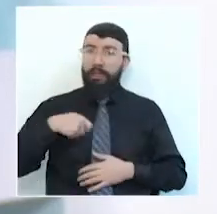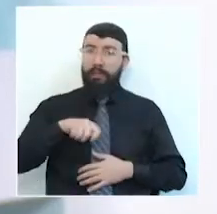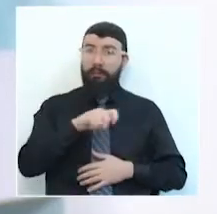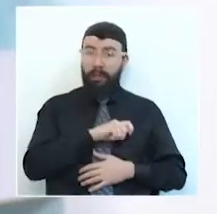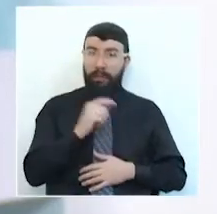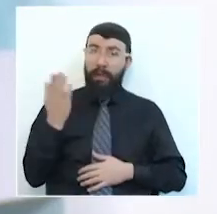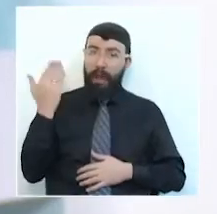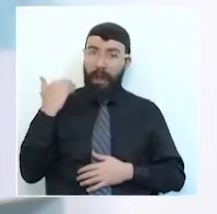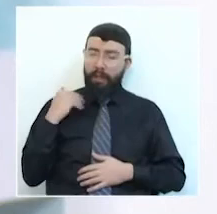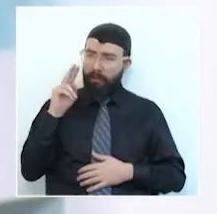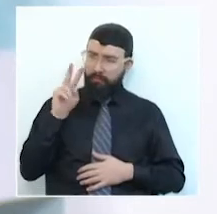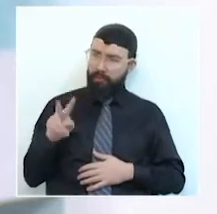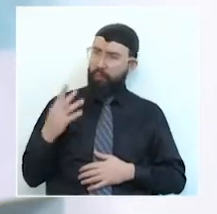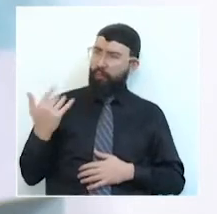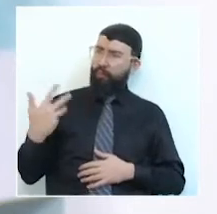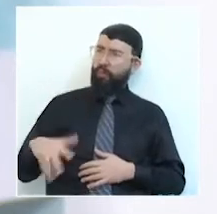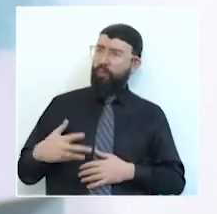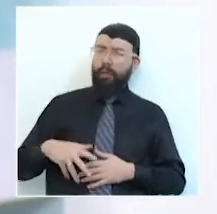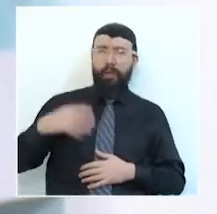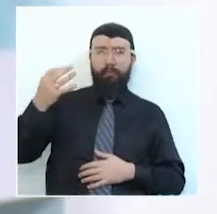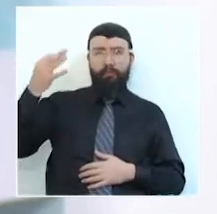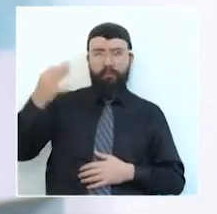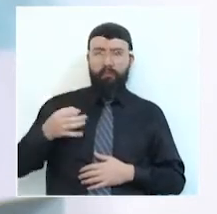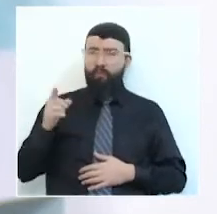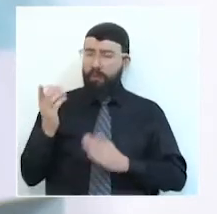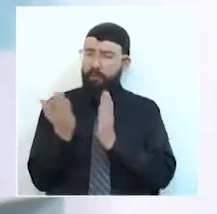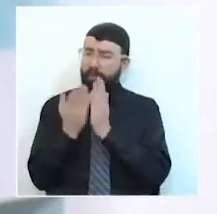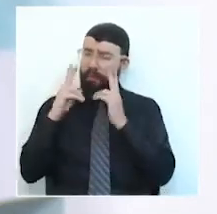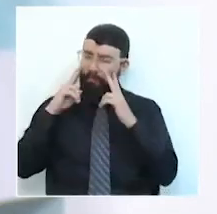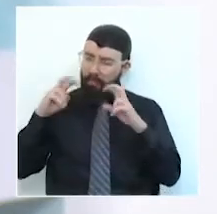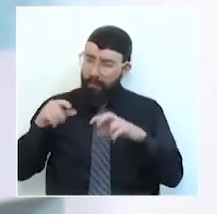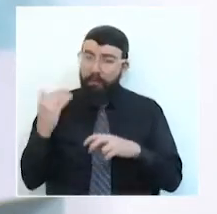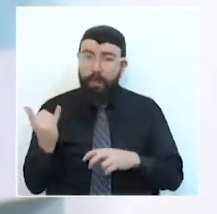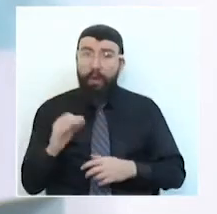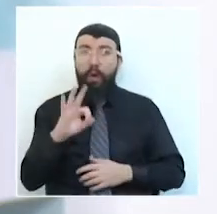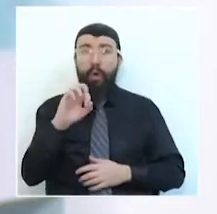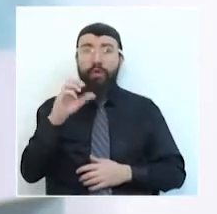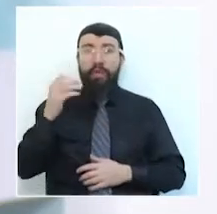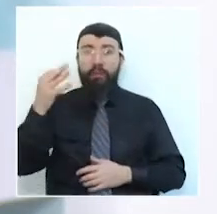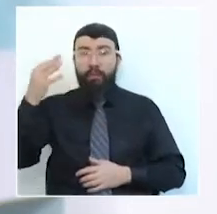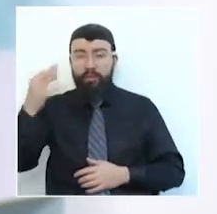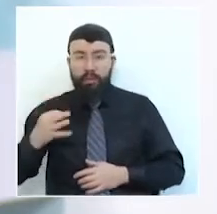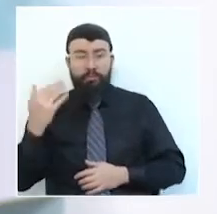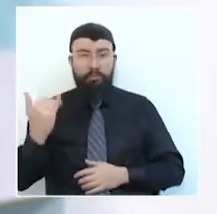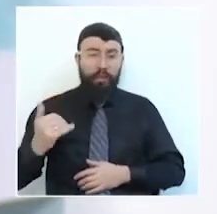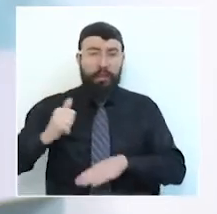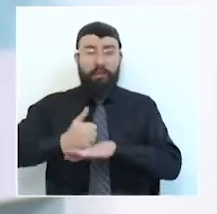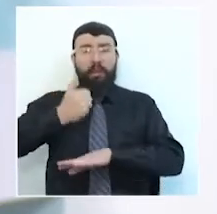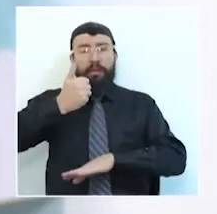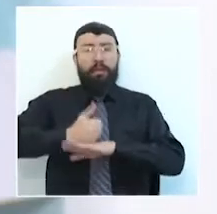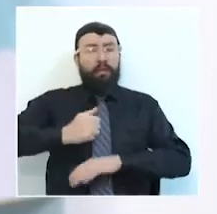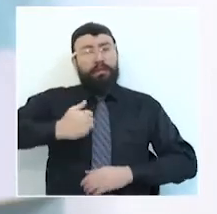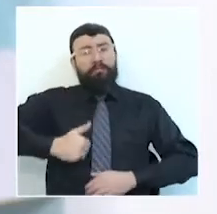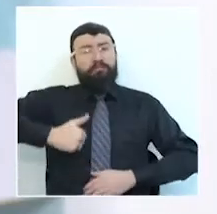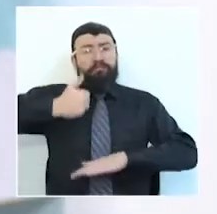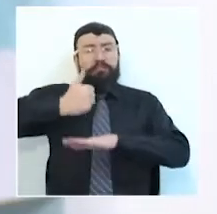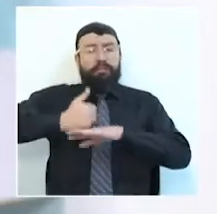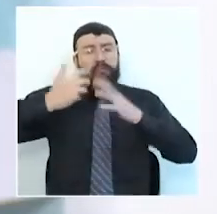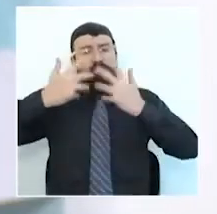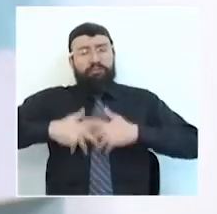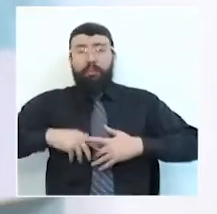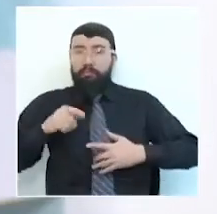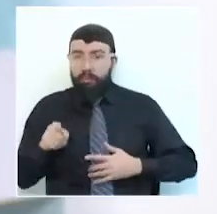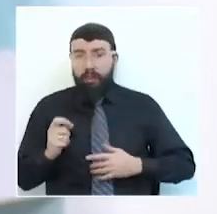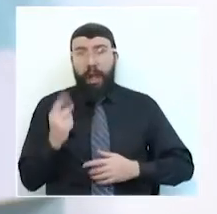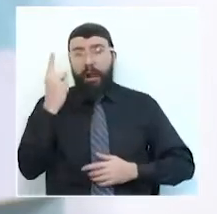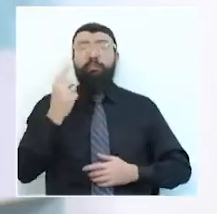otro día salí a un estudio que el 80% de los altos ejecutivos sufren en algún momento